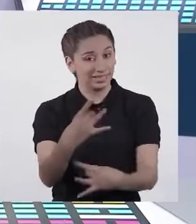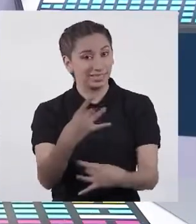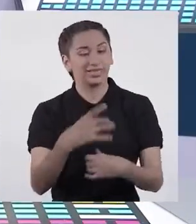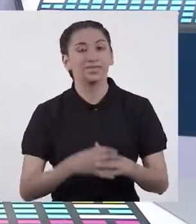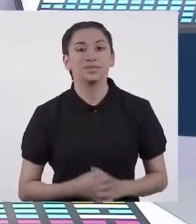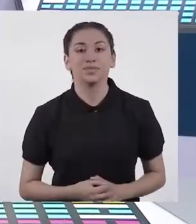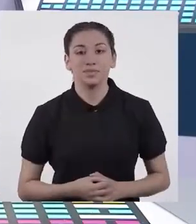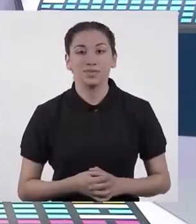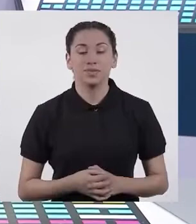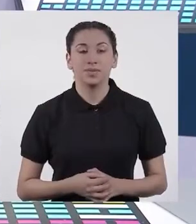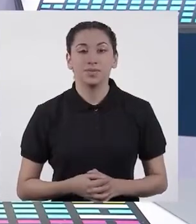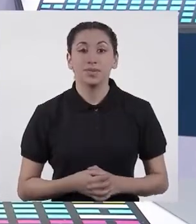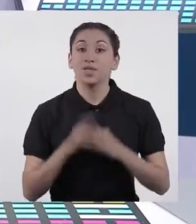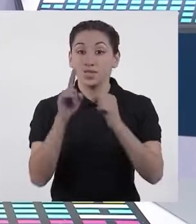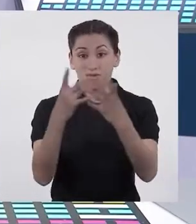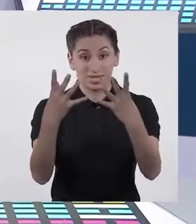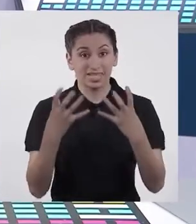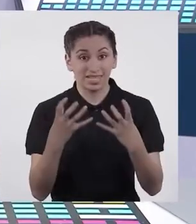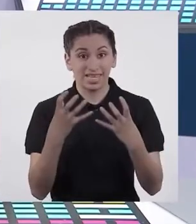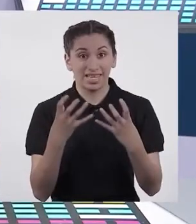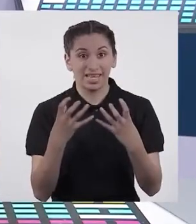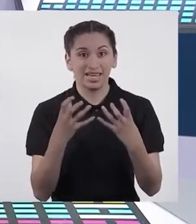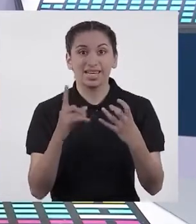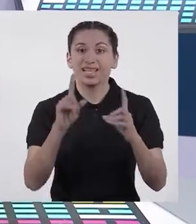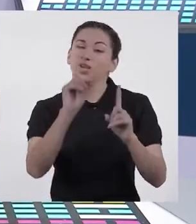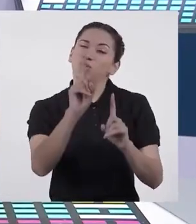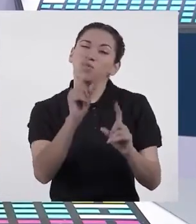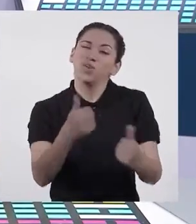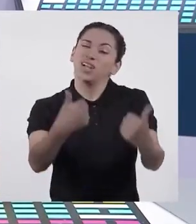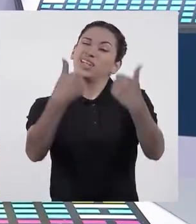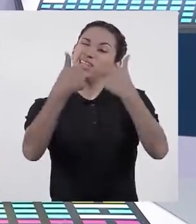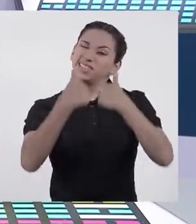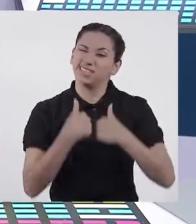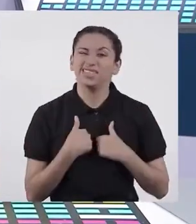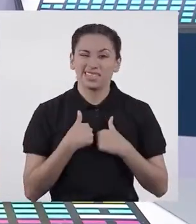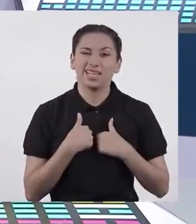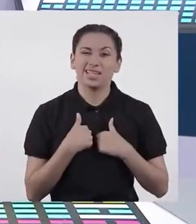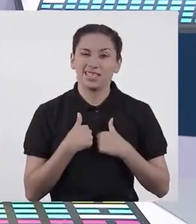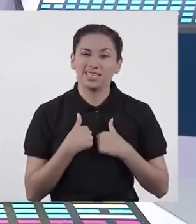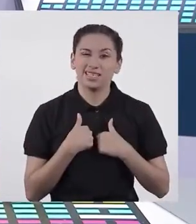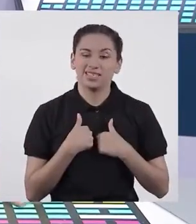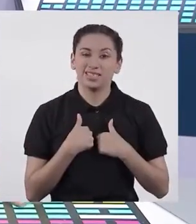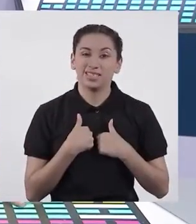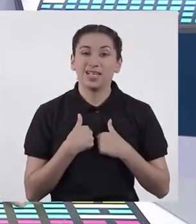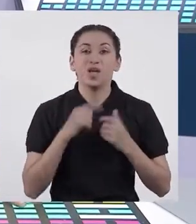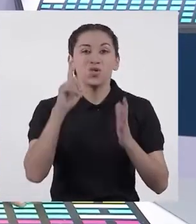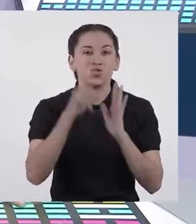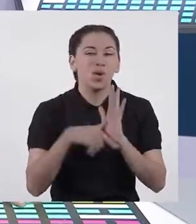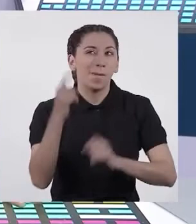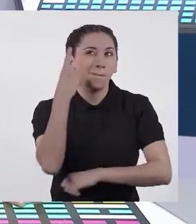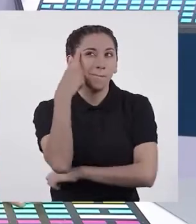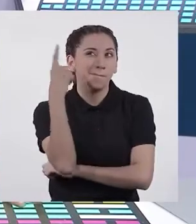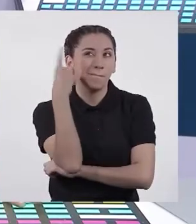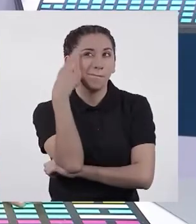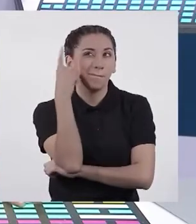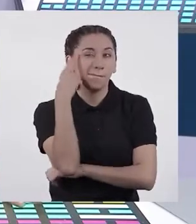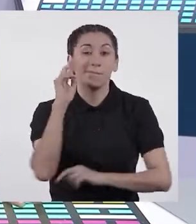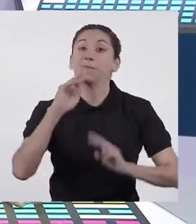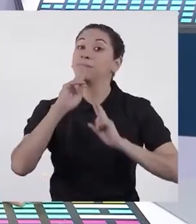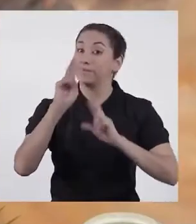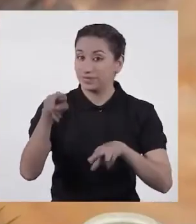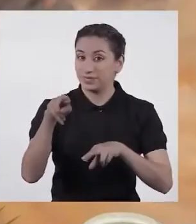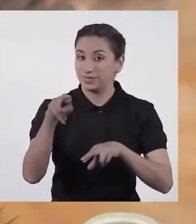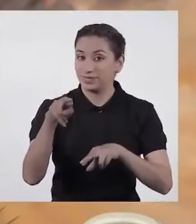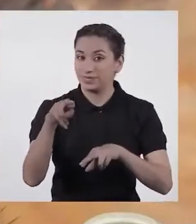interesante. ¿Te parece si nos tomamos un descanso mientras pensamos en la